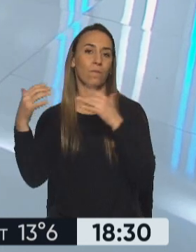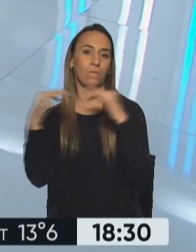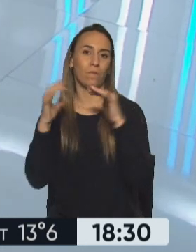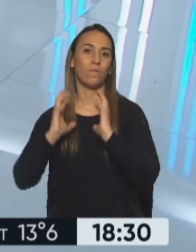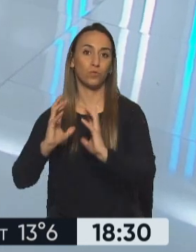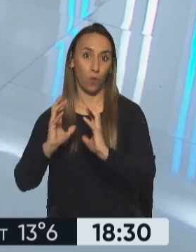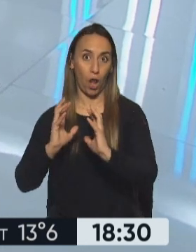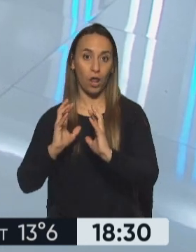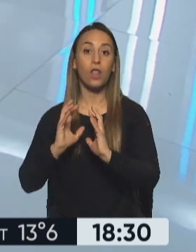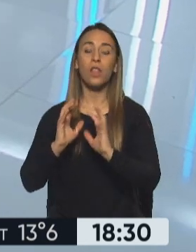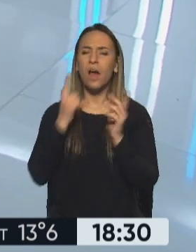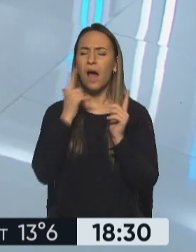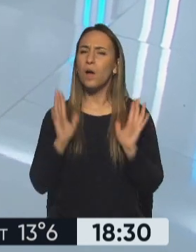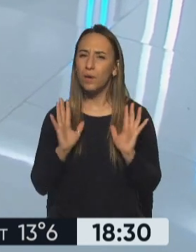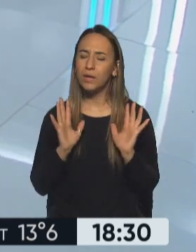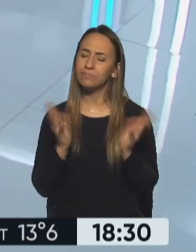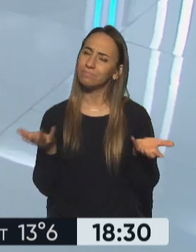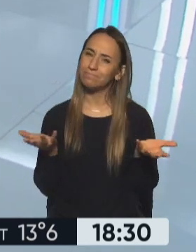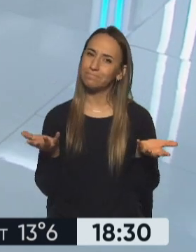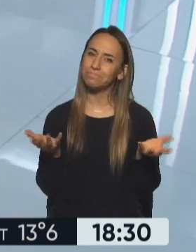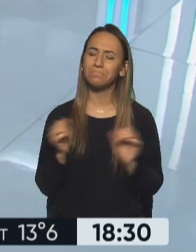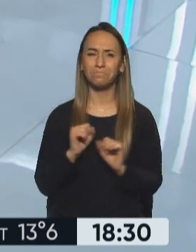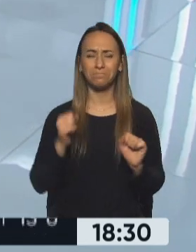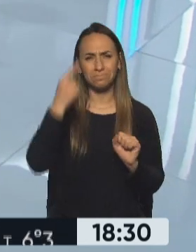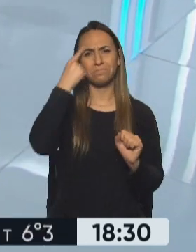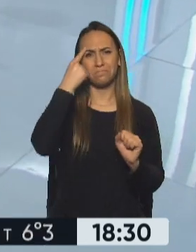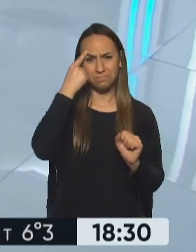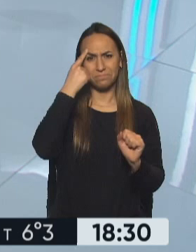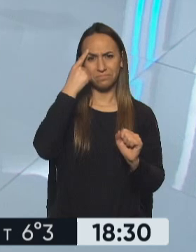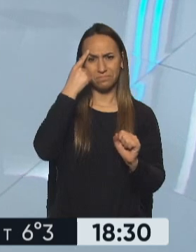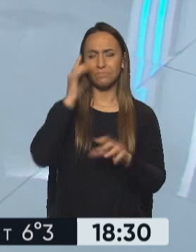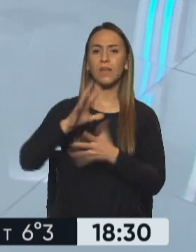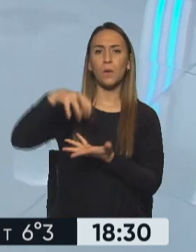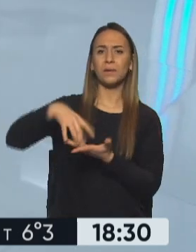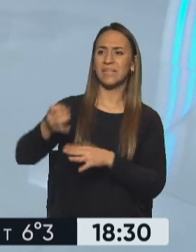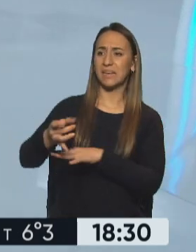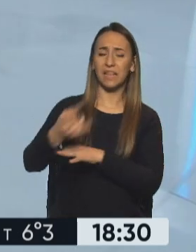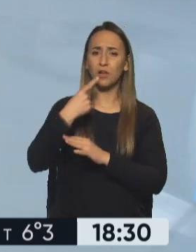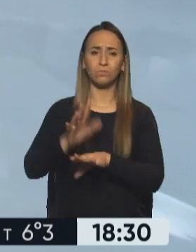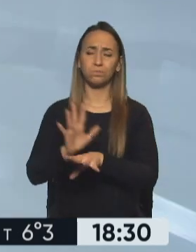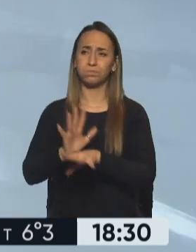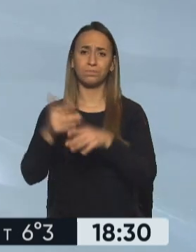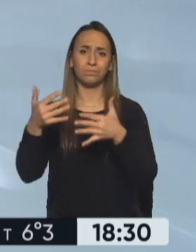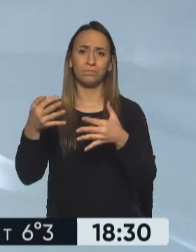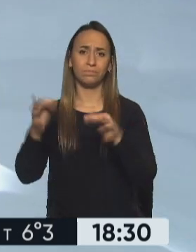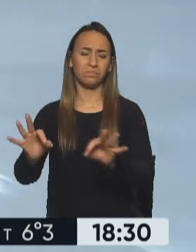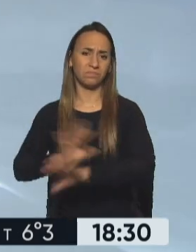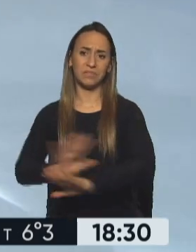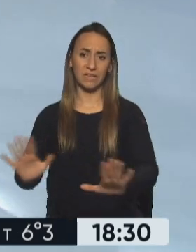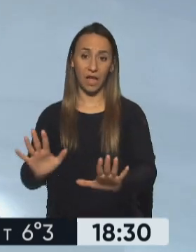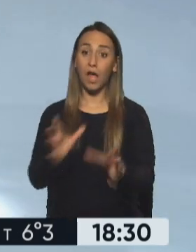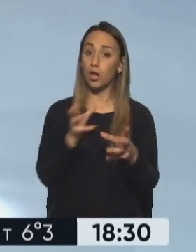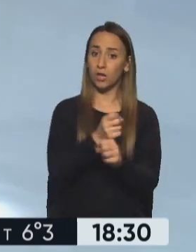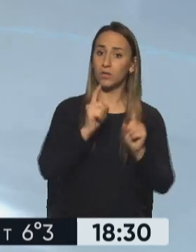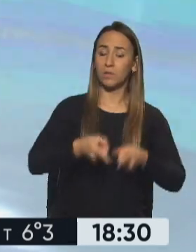A ver, de pronto los trenes dijeron hasta aquí llegamos. ¿Cómo hasta aquí llegamos? Y los colectivos dijeron